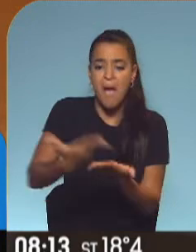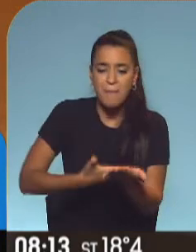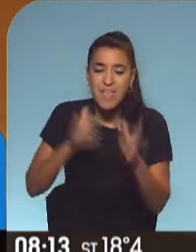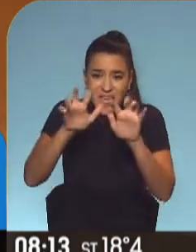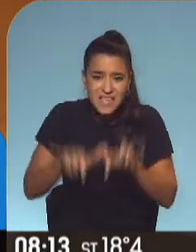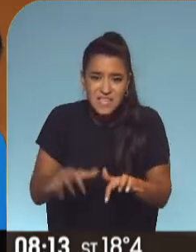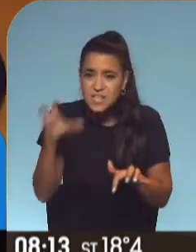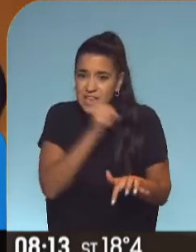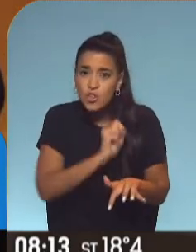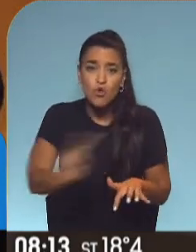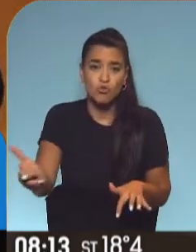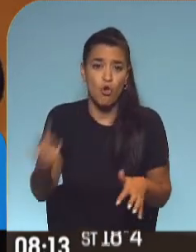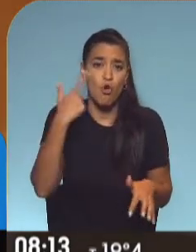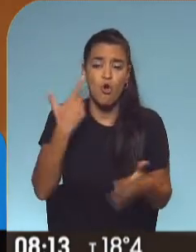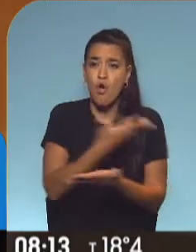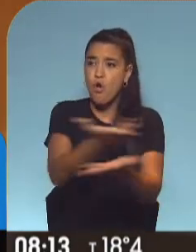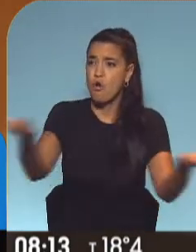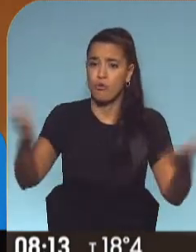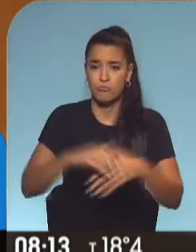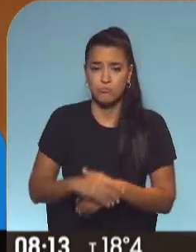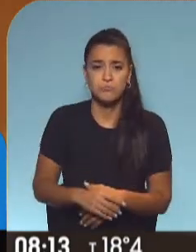escritos secretos que nadie conoce, sino que